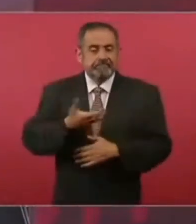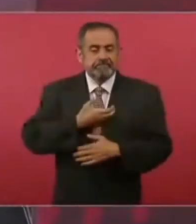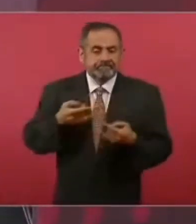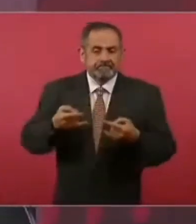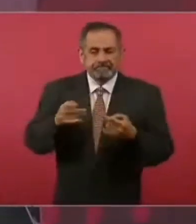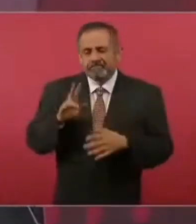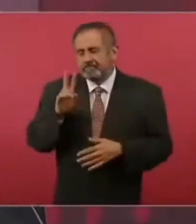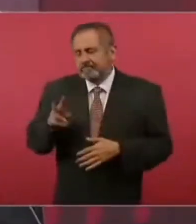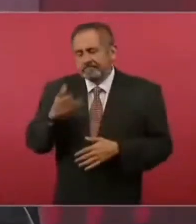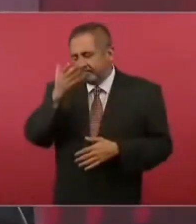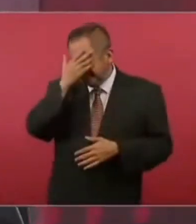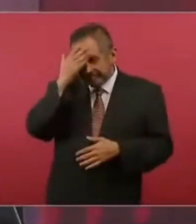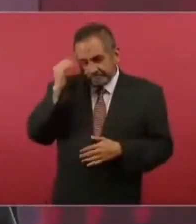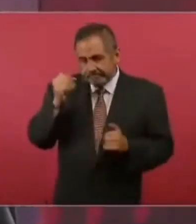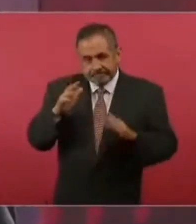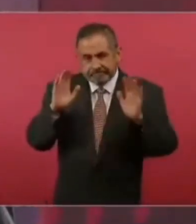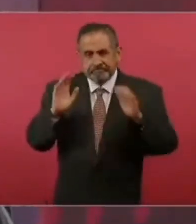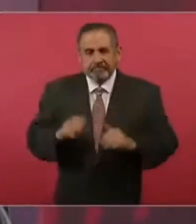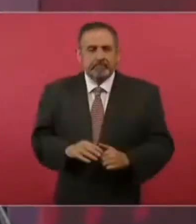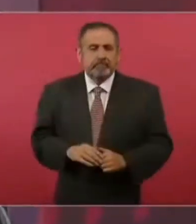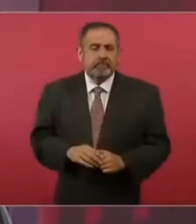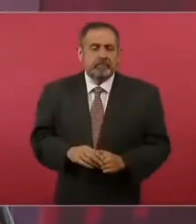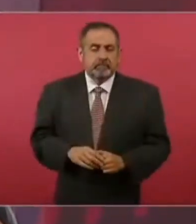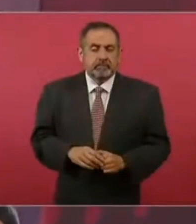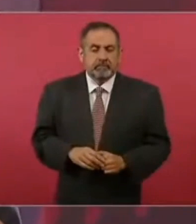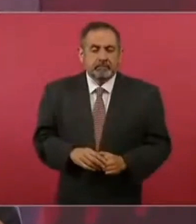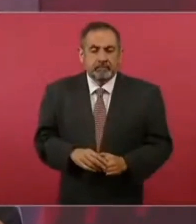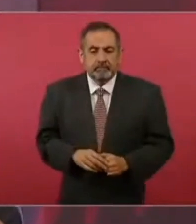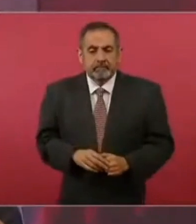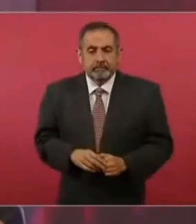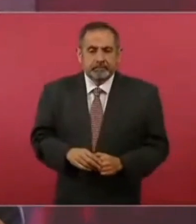Pues no sabemos, pero